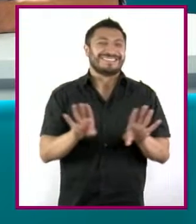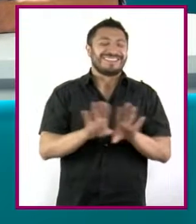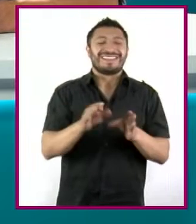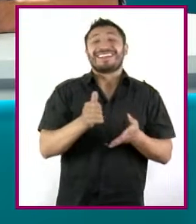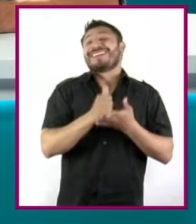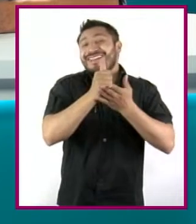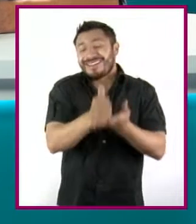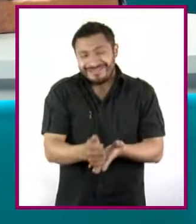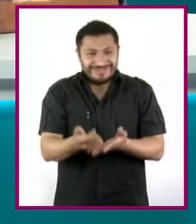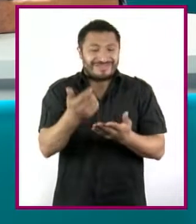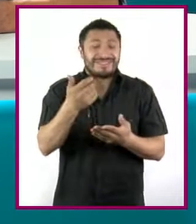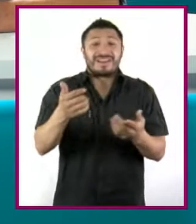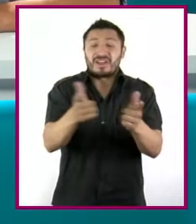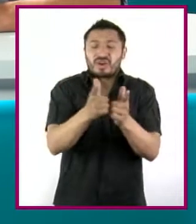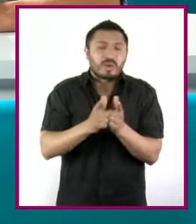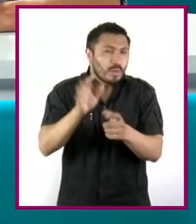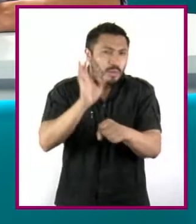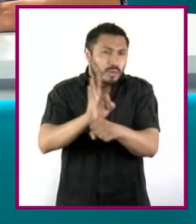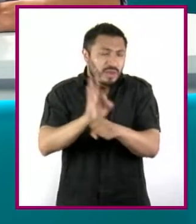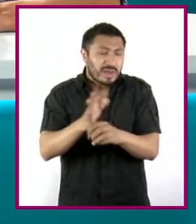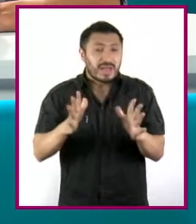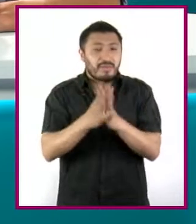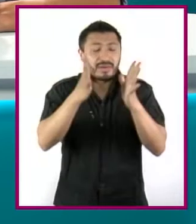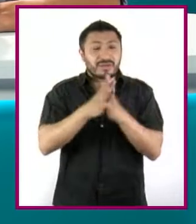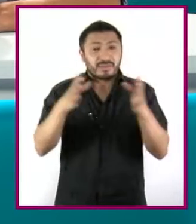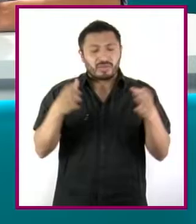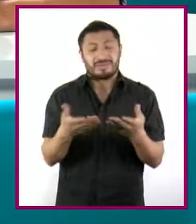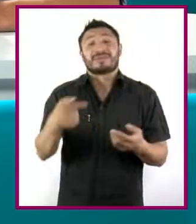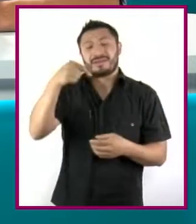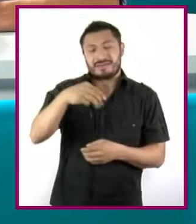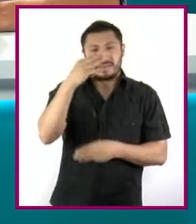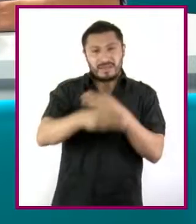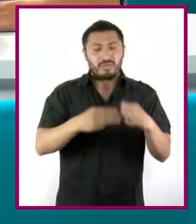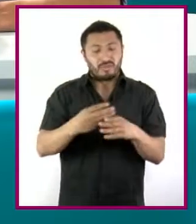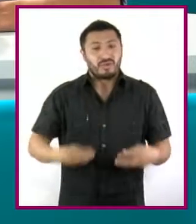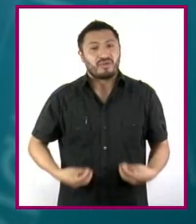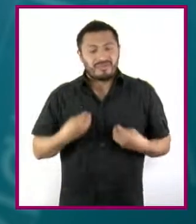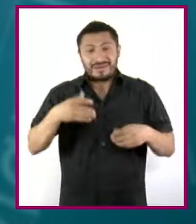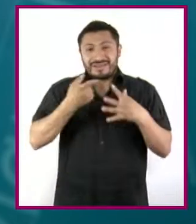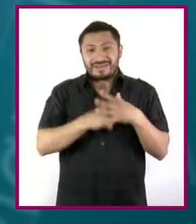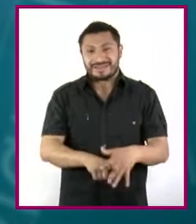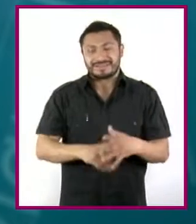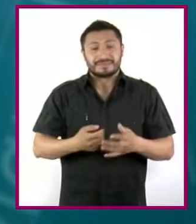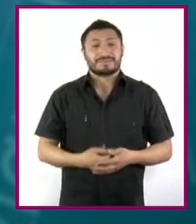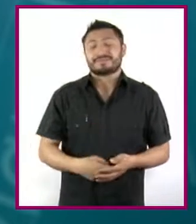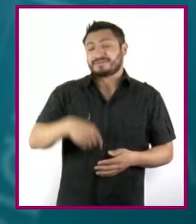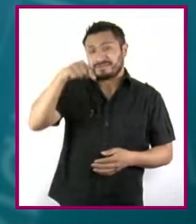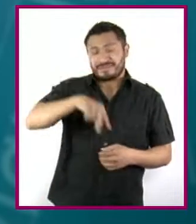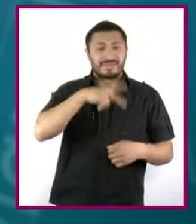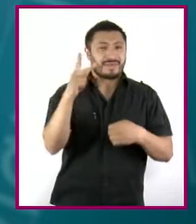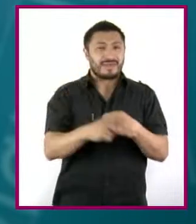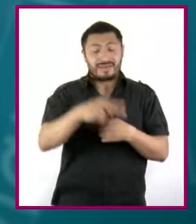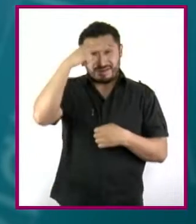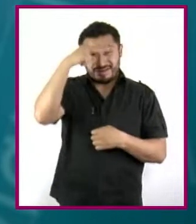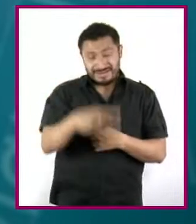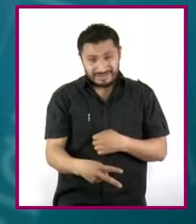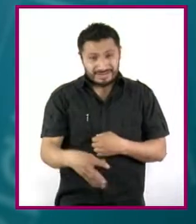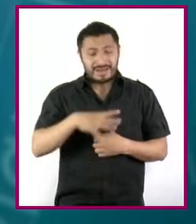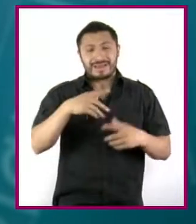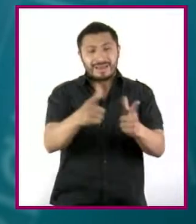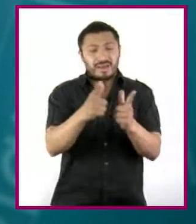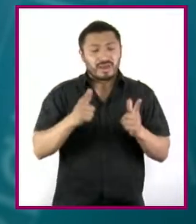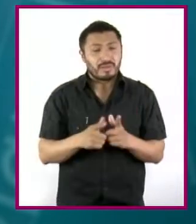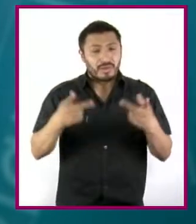y participación comunitaria? Esto es Me Toca Este Mundo. ¡Comenzamos! En nuestro país, los grupos civiles